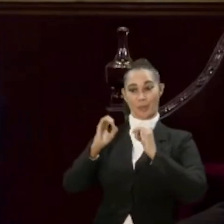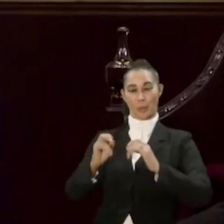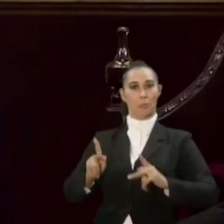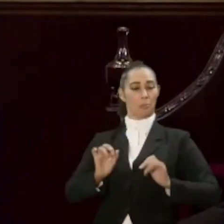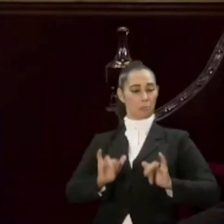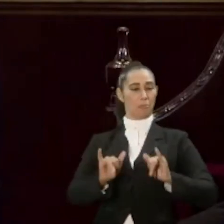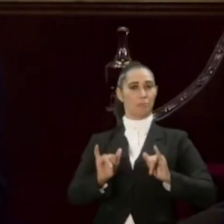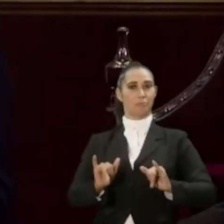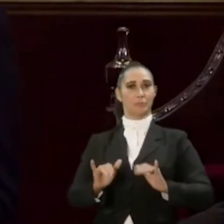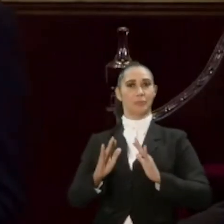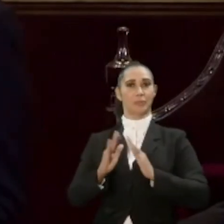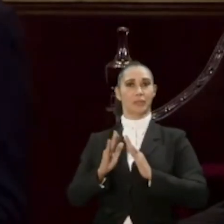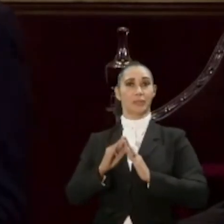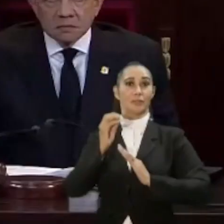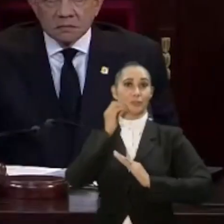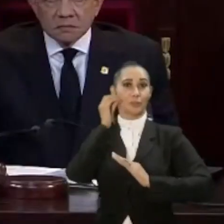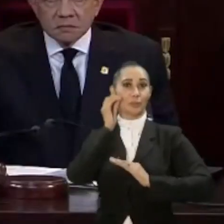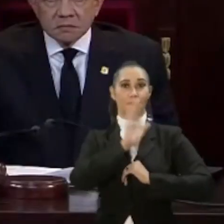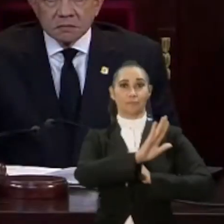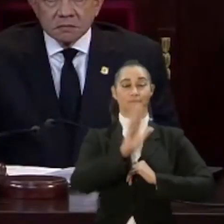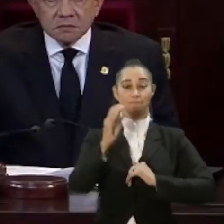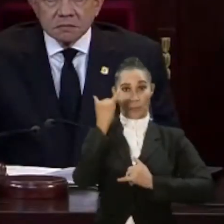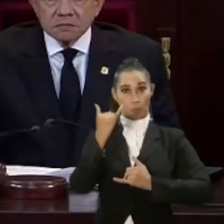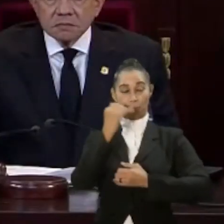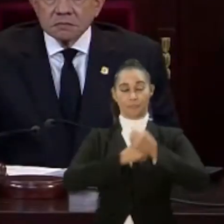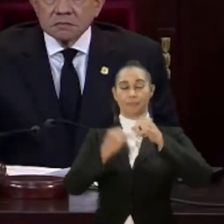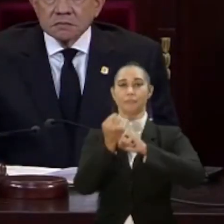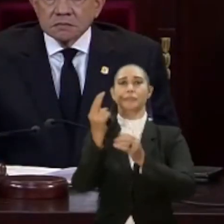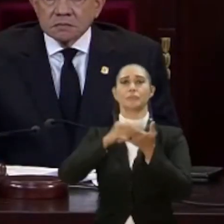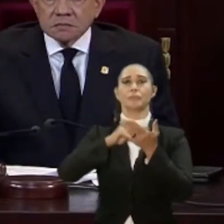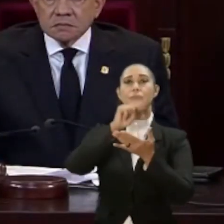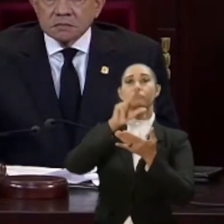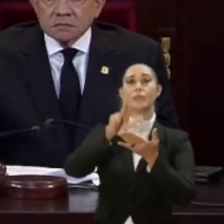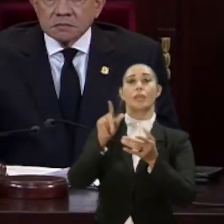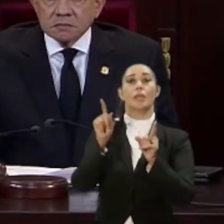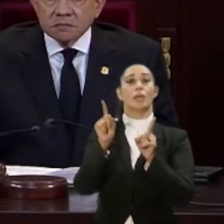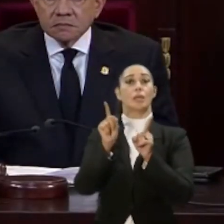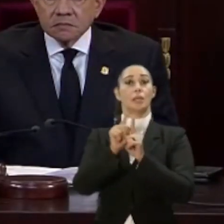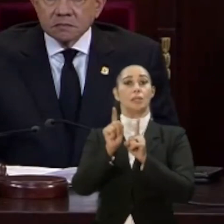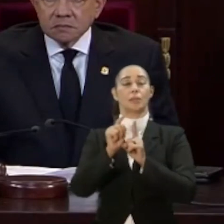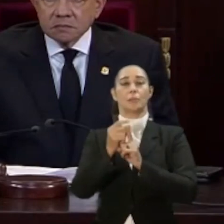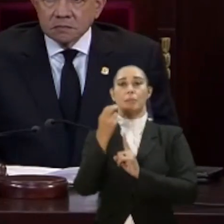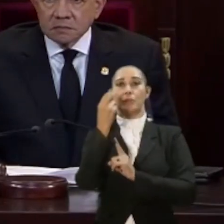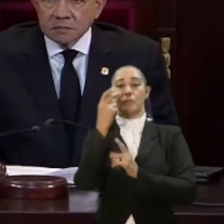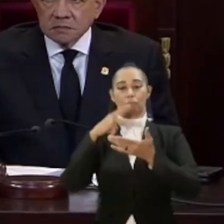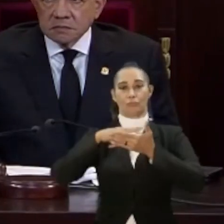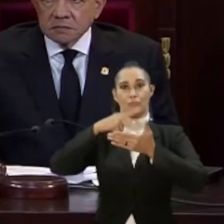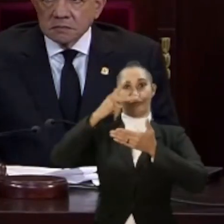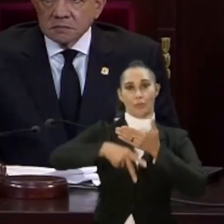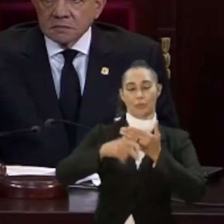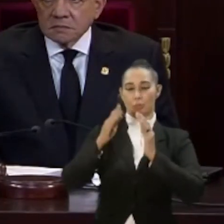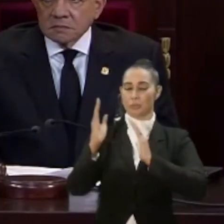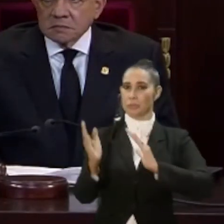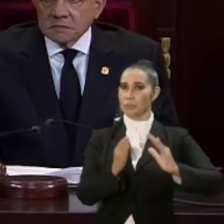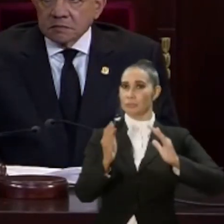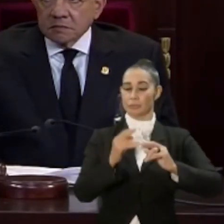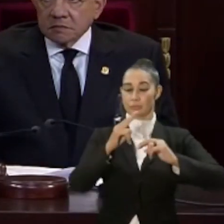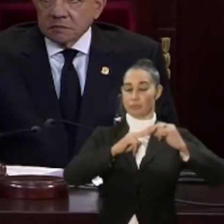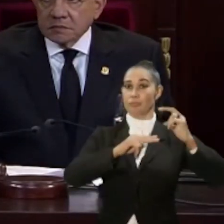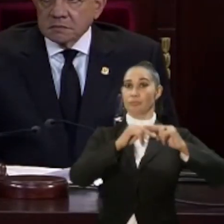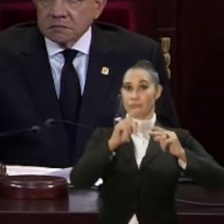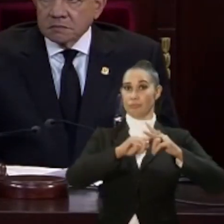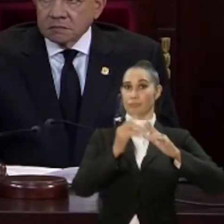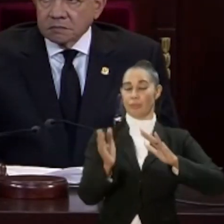en sus propios hogares y en este año 2023 también contamos con 12 proyectos en proceso avanzado de